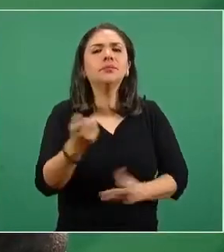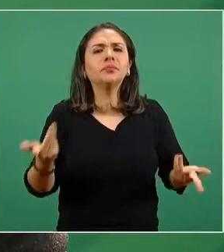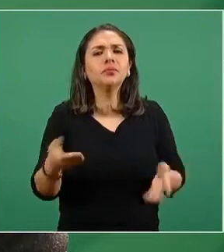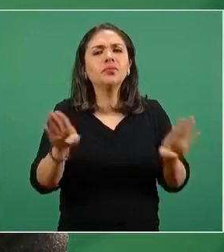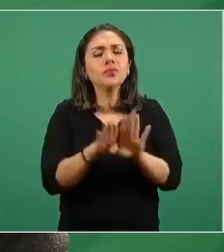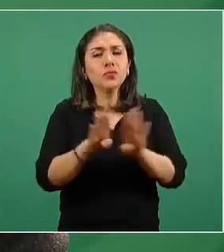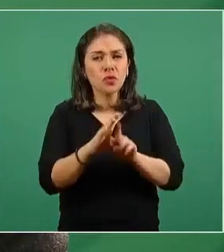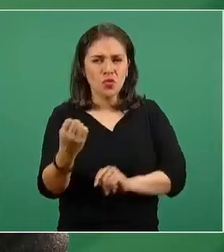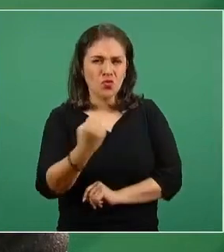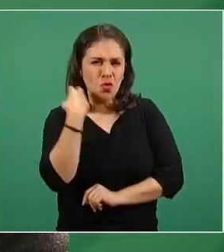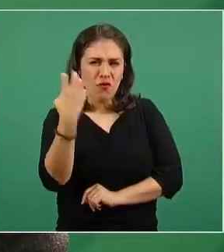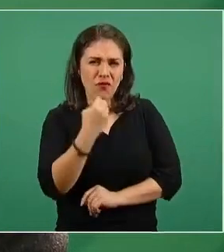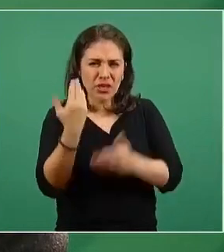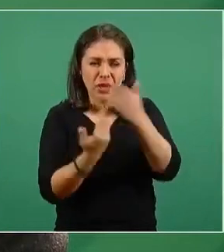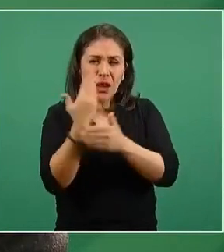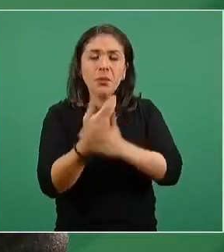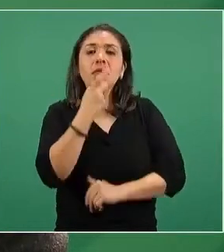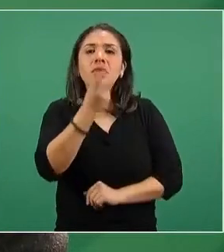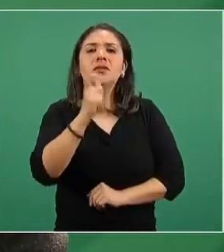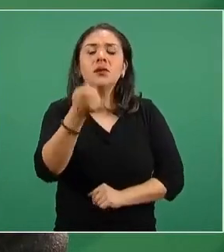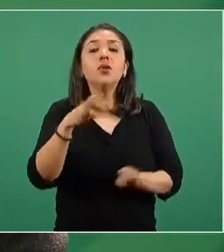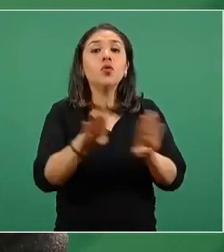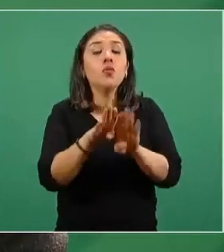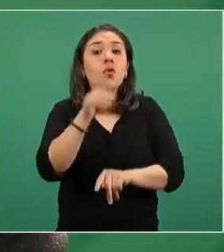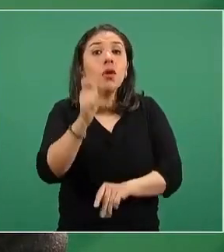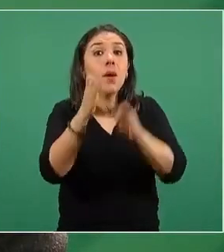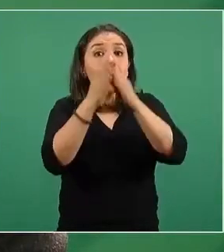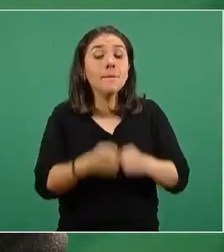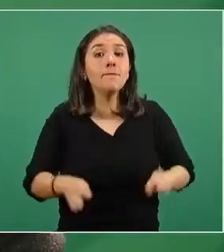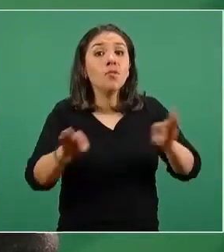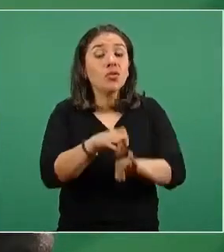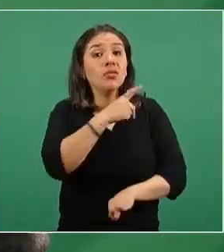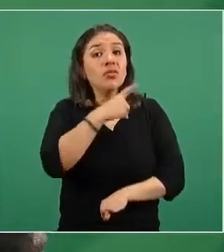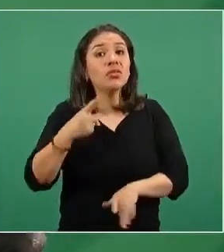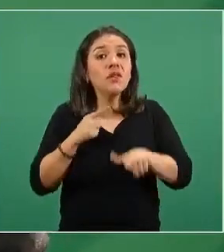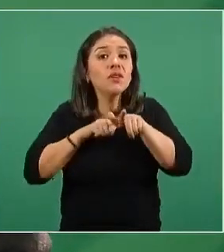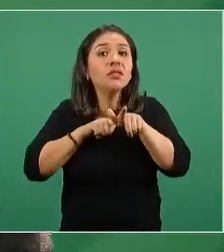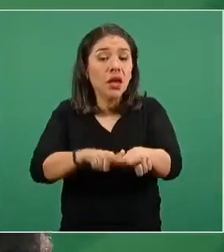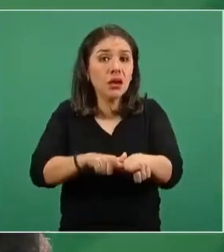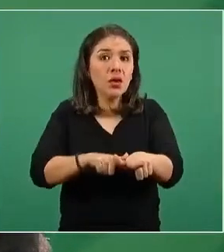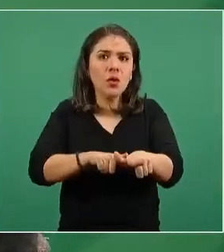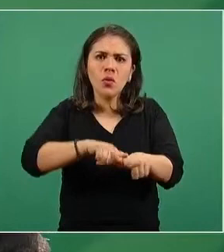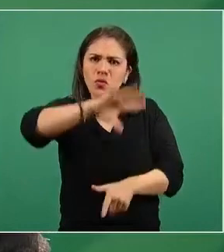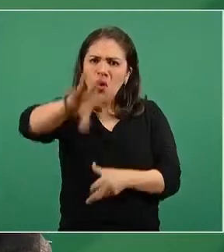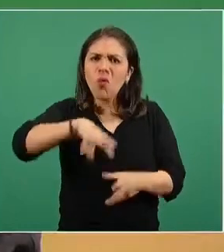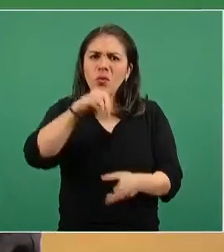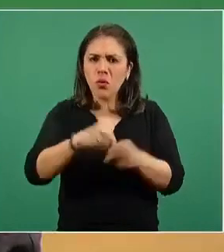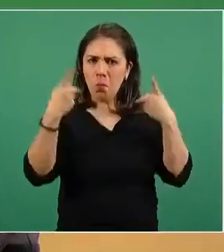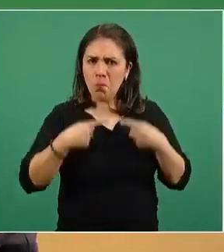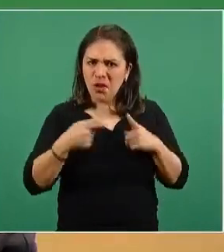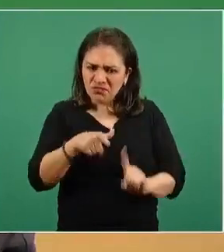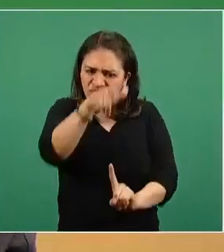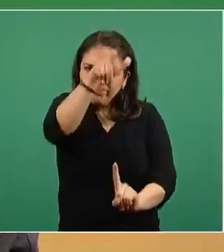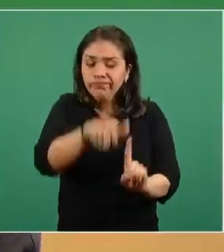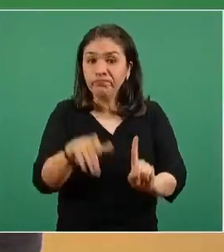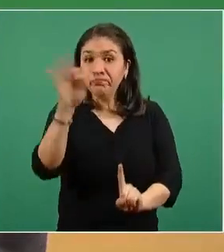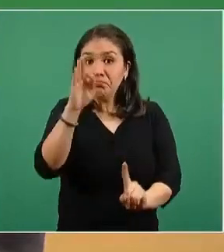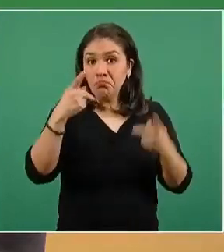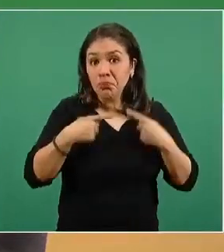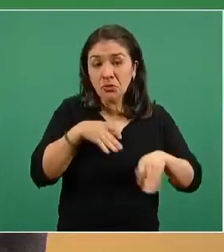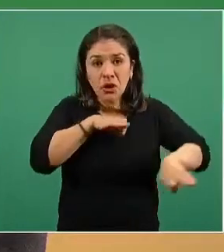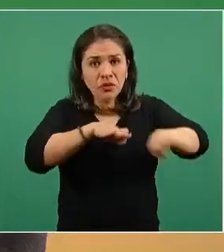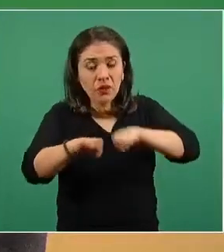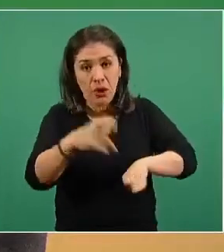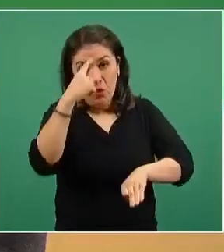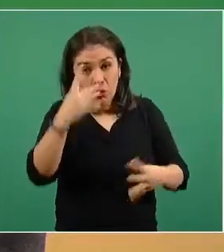la conferencia de prensa respecto a la importancia de mantener la integridad. Si una persona trabaja